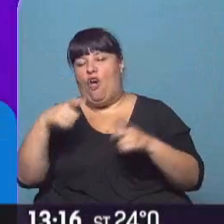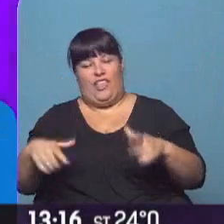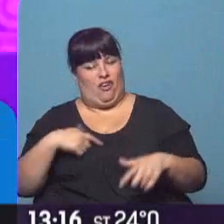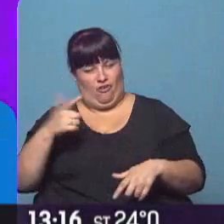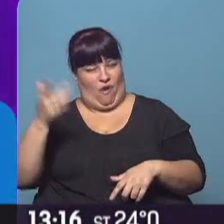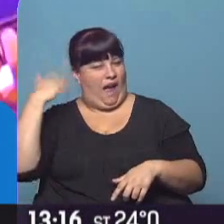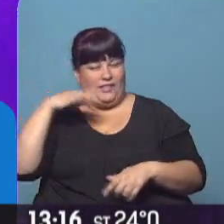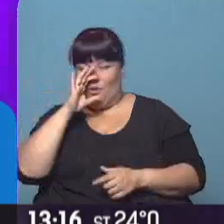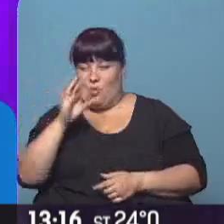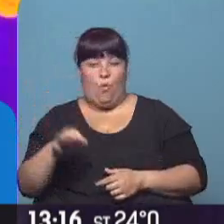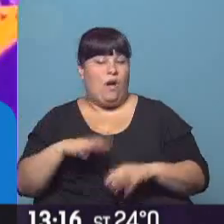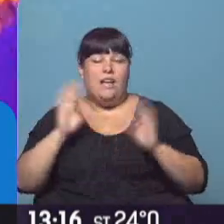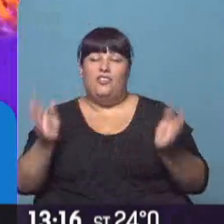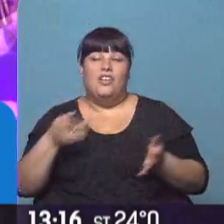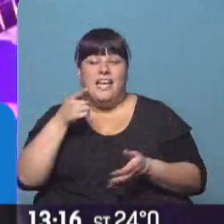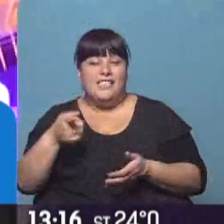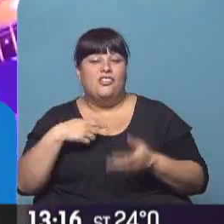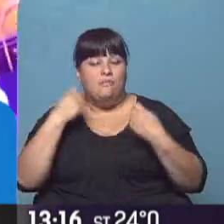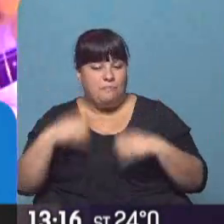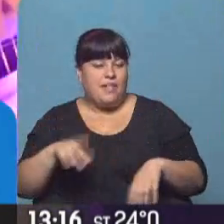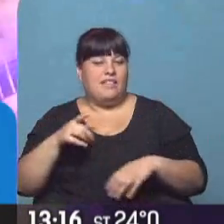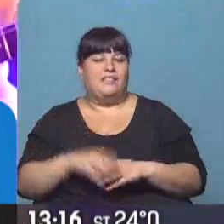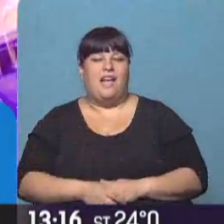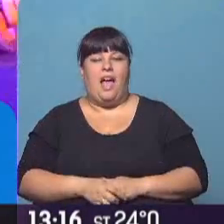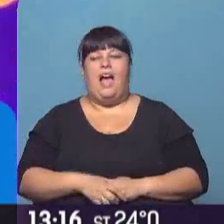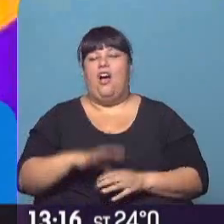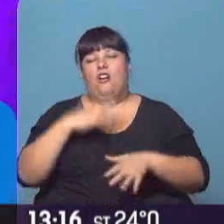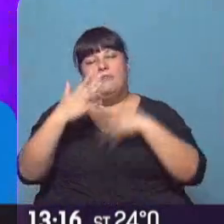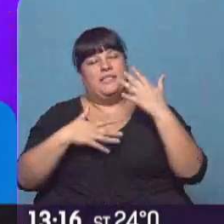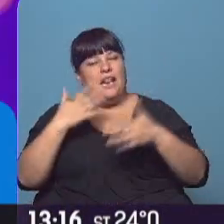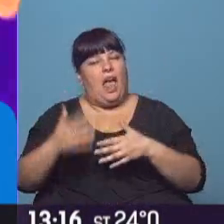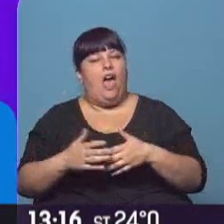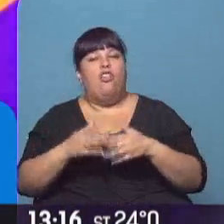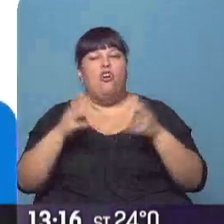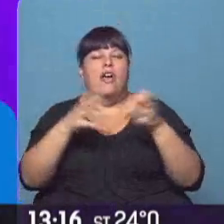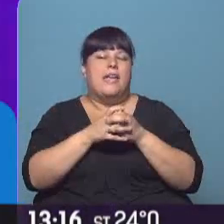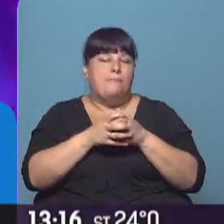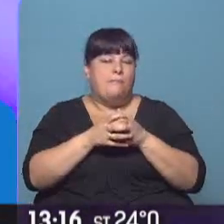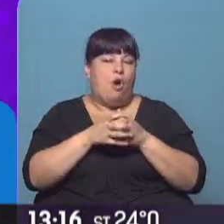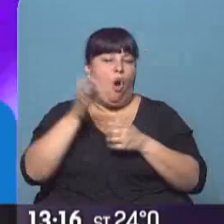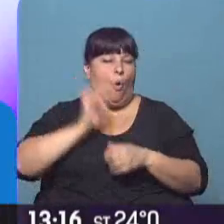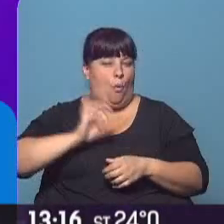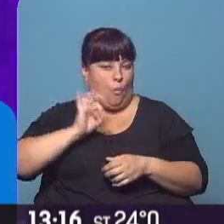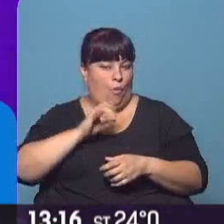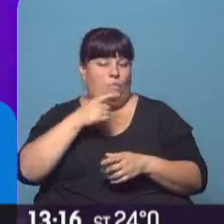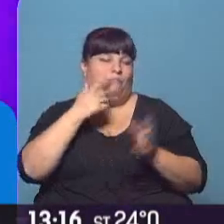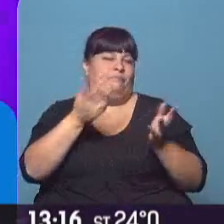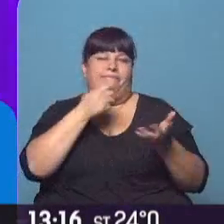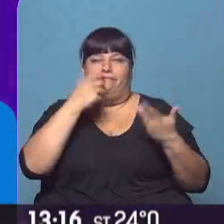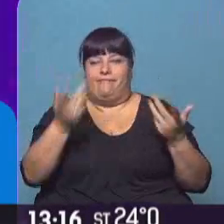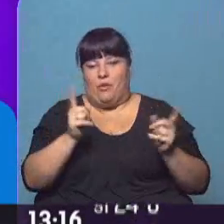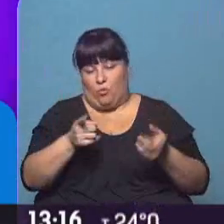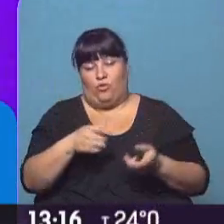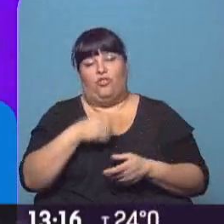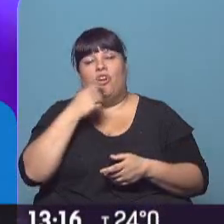nunca había hecho uno. Entonces, en ese sentido, hicimos una mezcla de equipos antiguos, ¿no? Quiero decir,